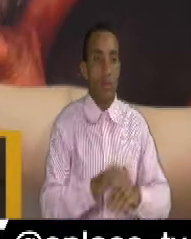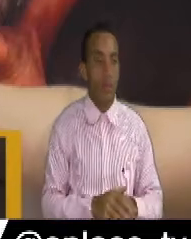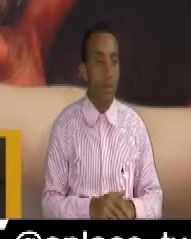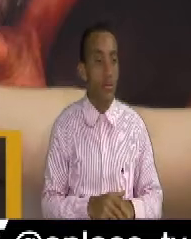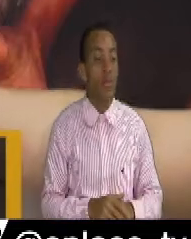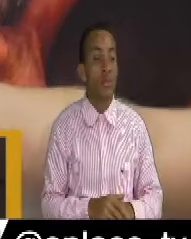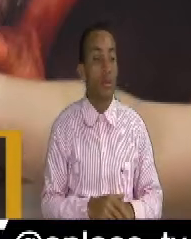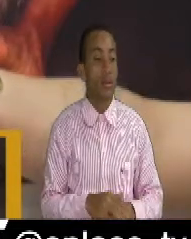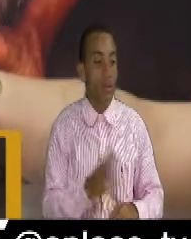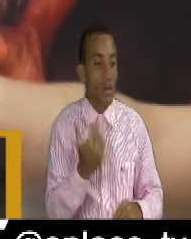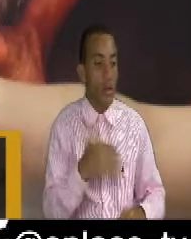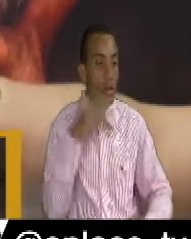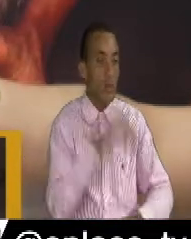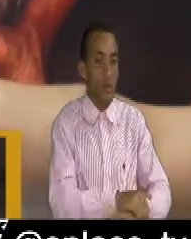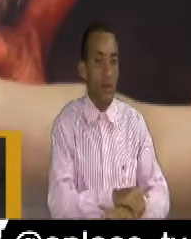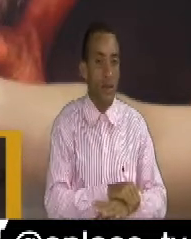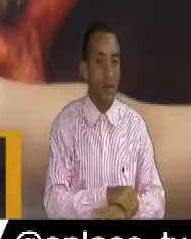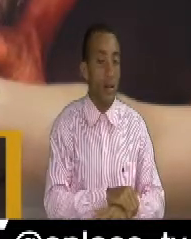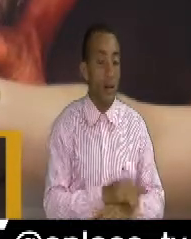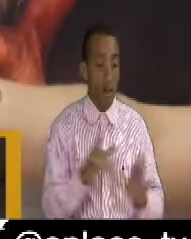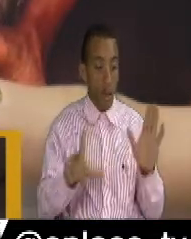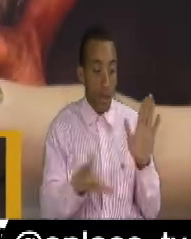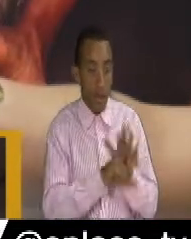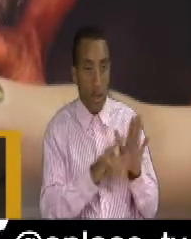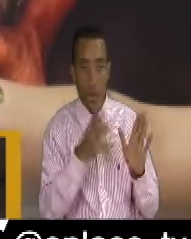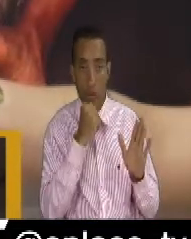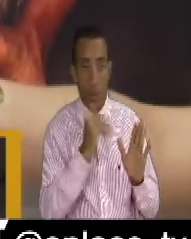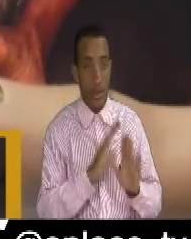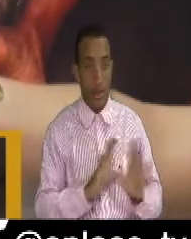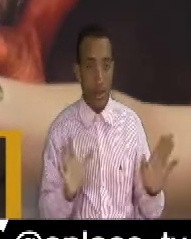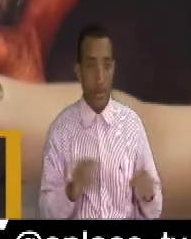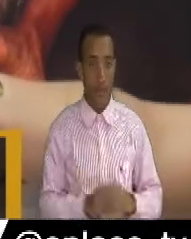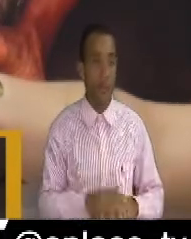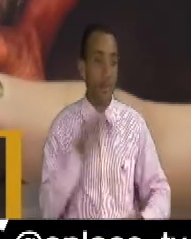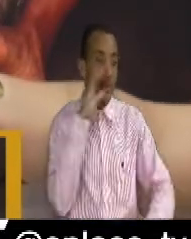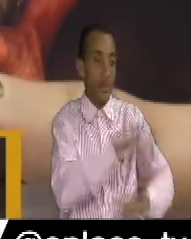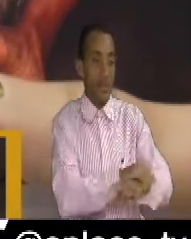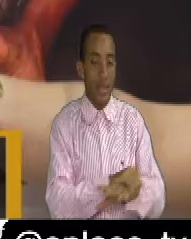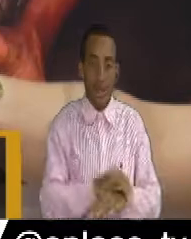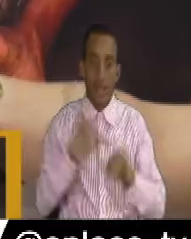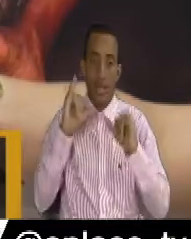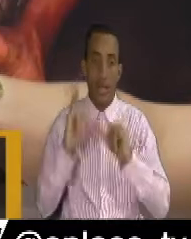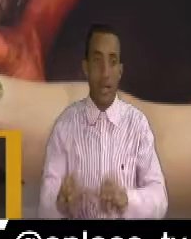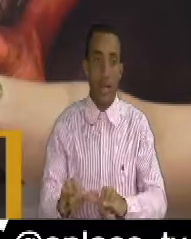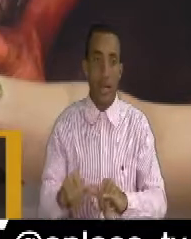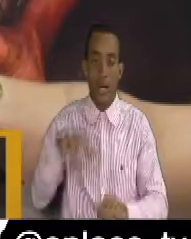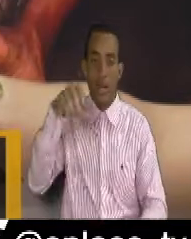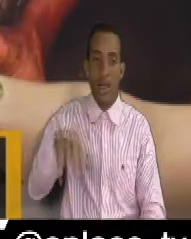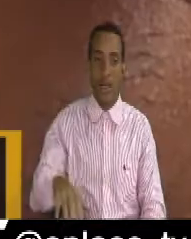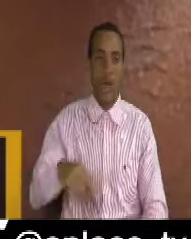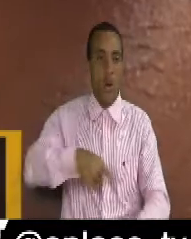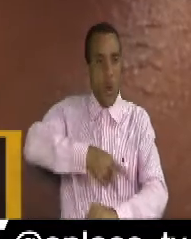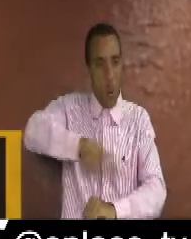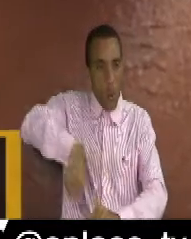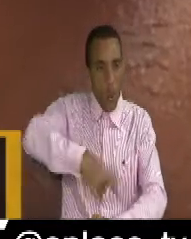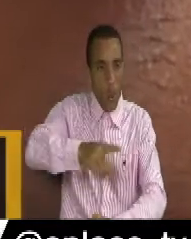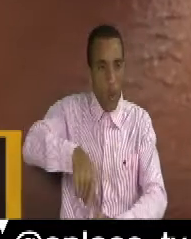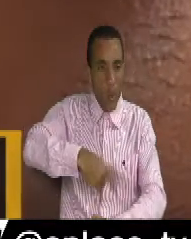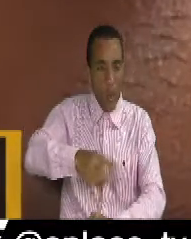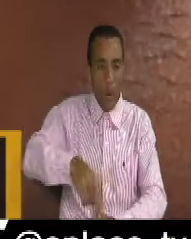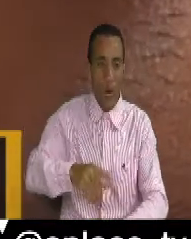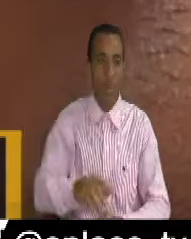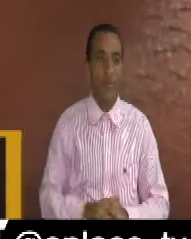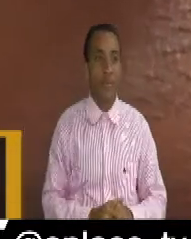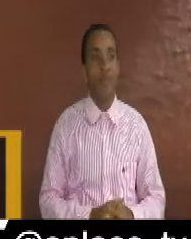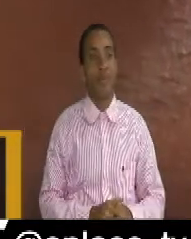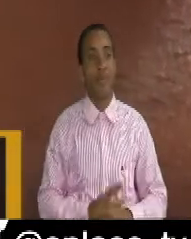capturándolos de una manera que ellos denuncian que es ilegal y reteniéndolos por espacio de muchas horas en la estación de policía del Muelle. Investigan si se